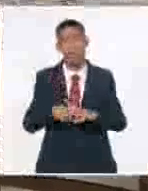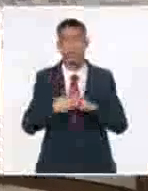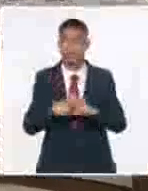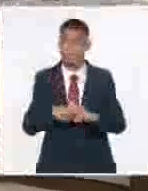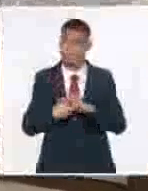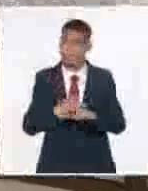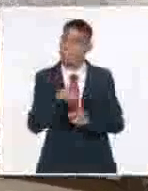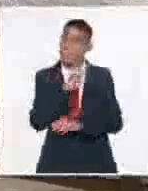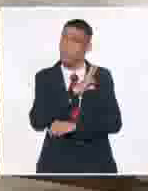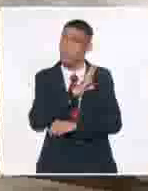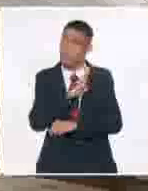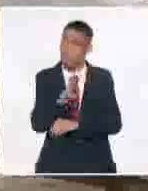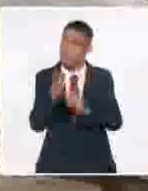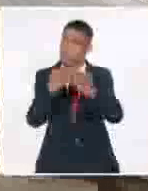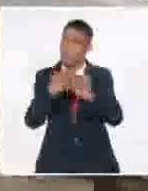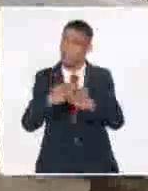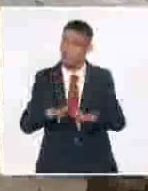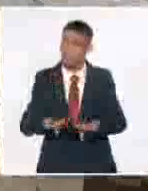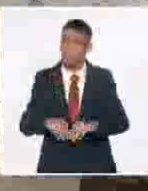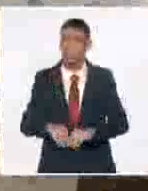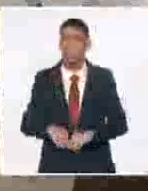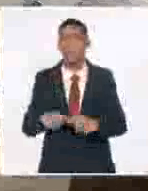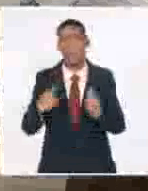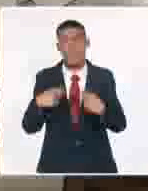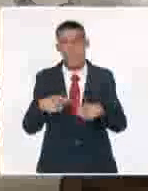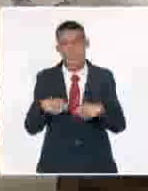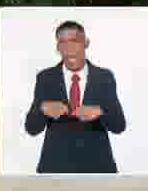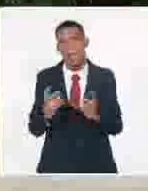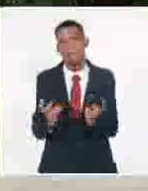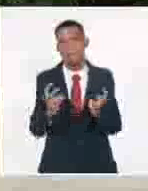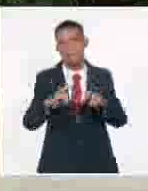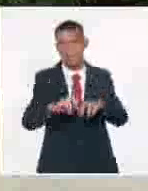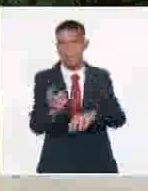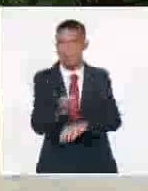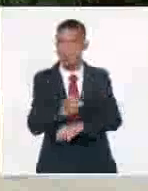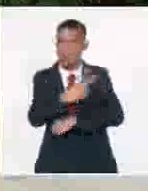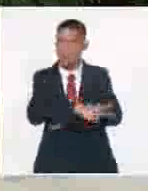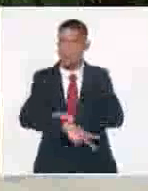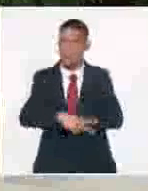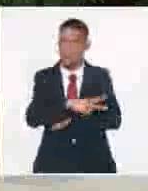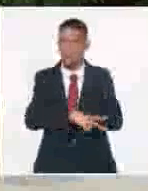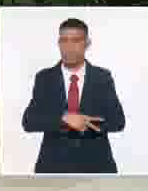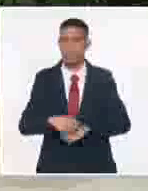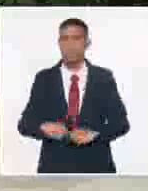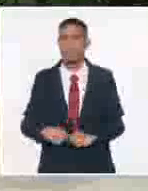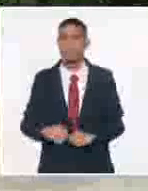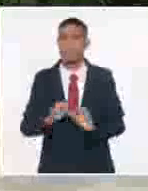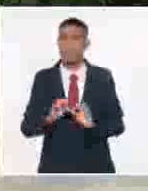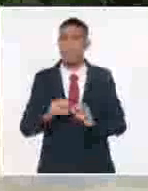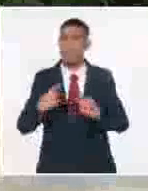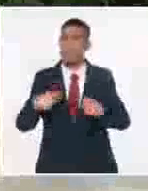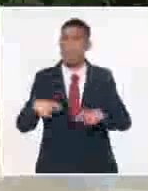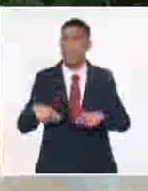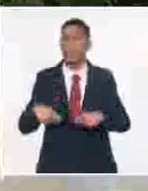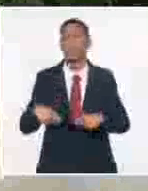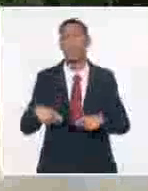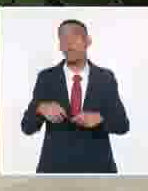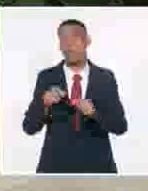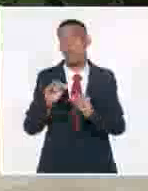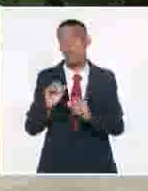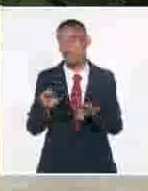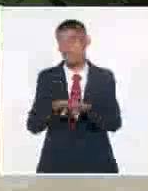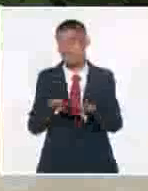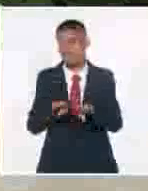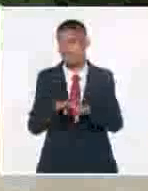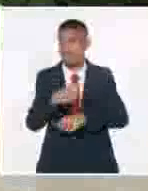conflicto exige inexorablemente el ejercicio del derecho inalienable del